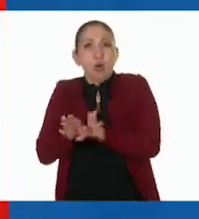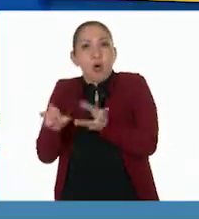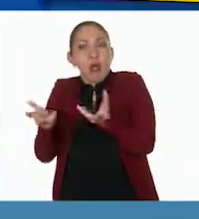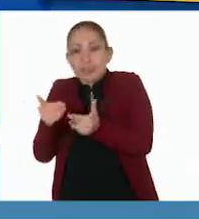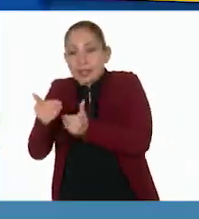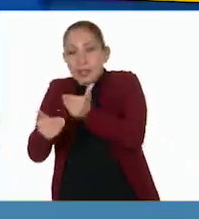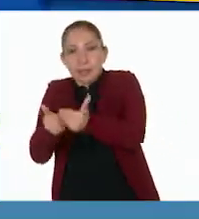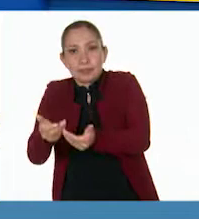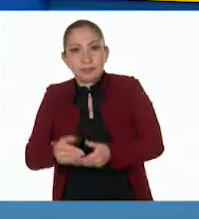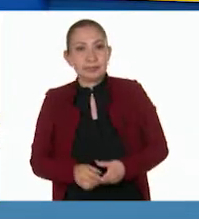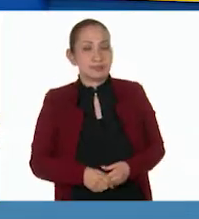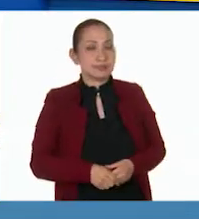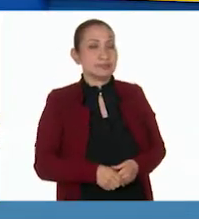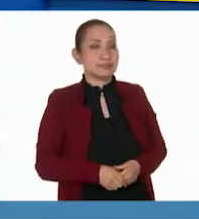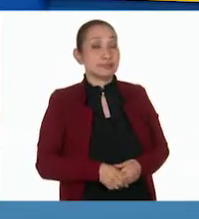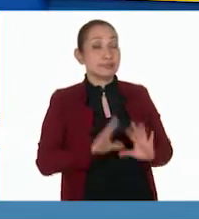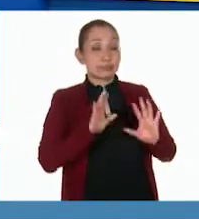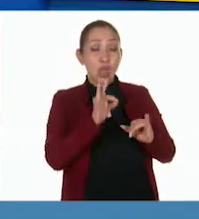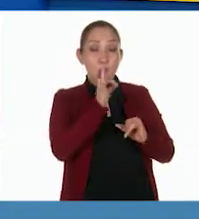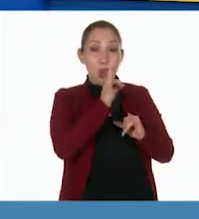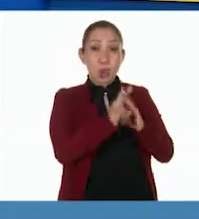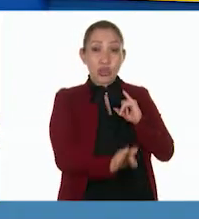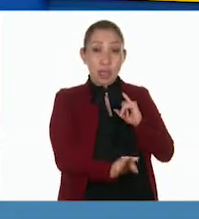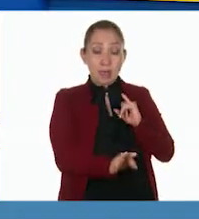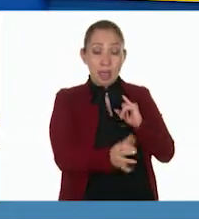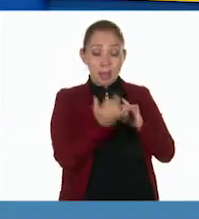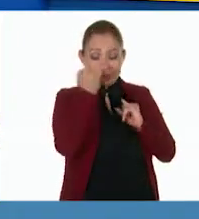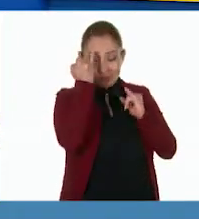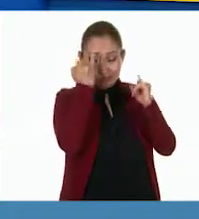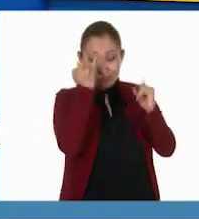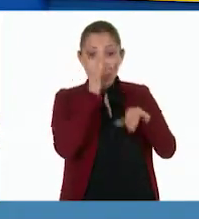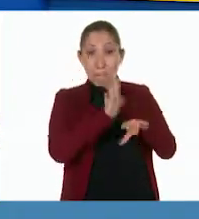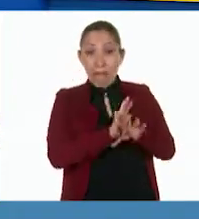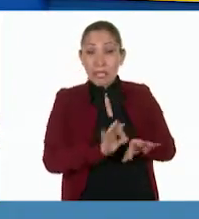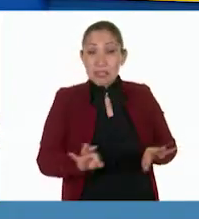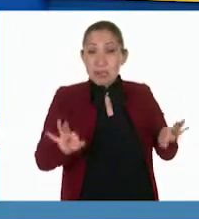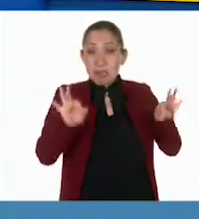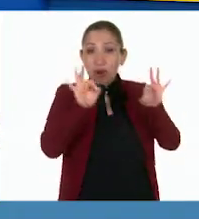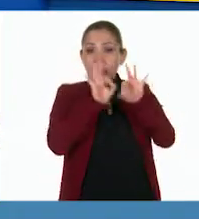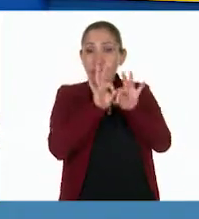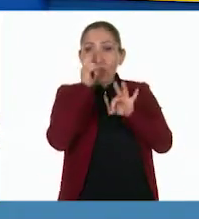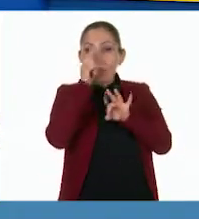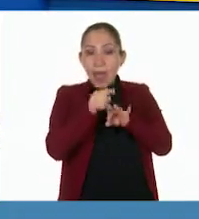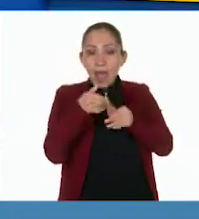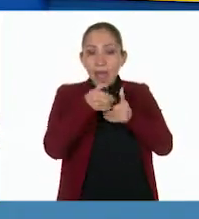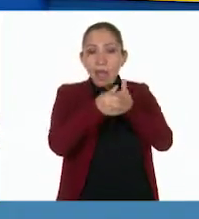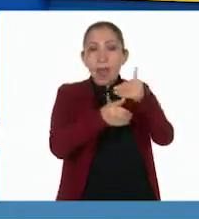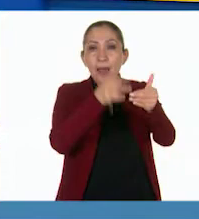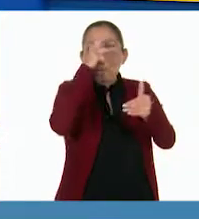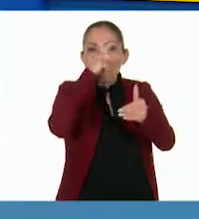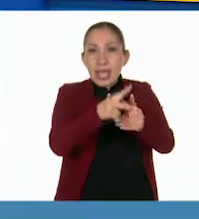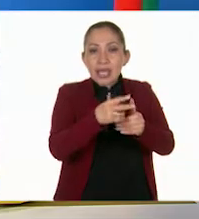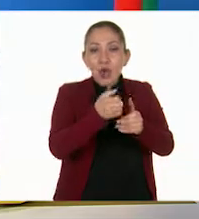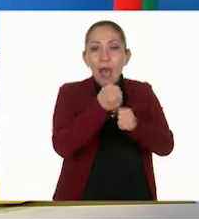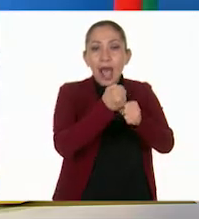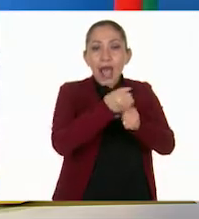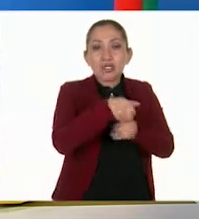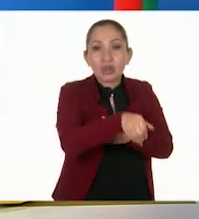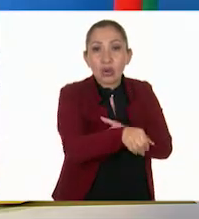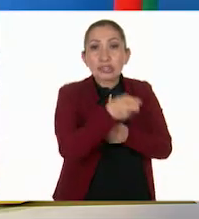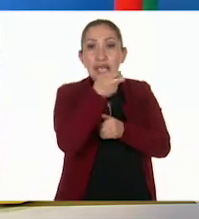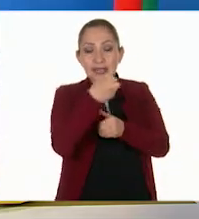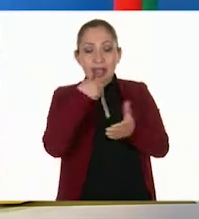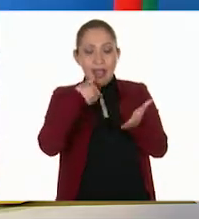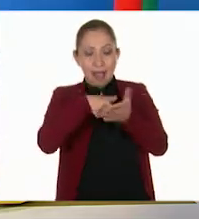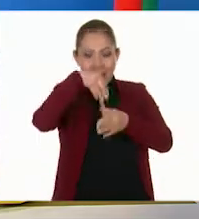lograrlo? Pues con una última medida que sería una de las más influyentes para el trayecto del país durante los siguientes años. En este